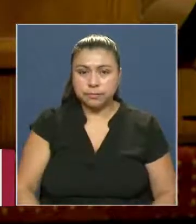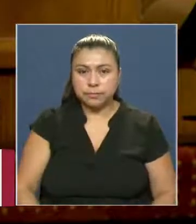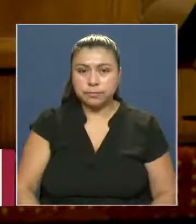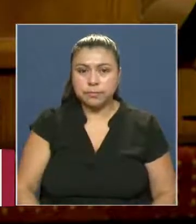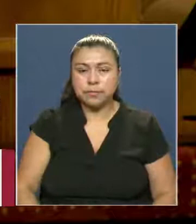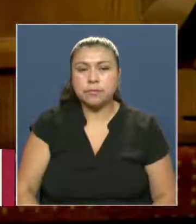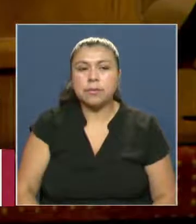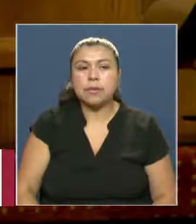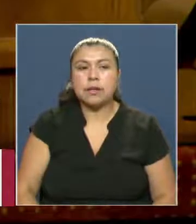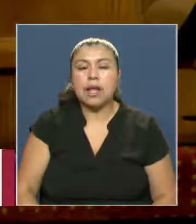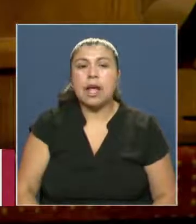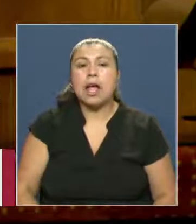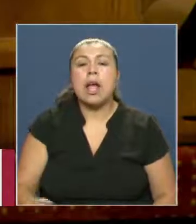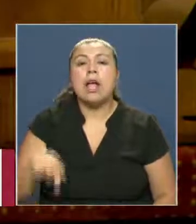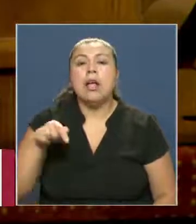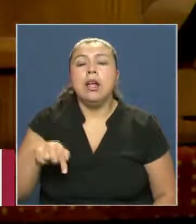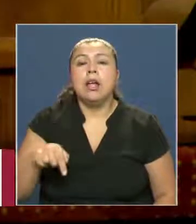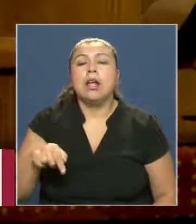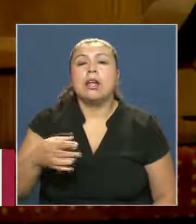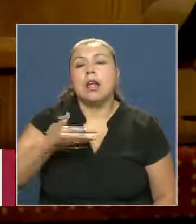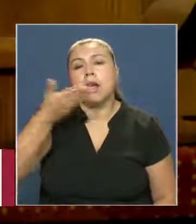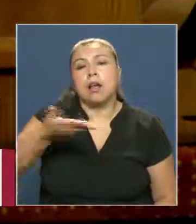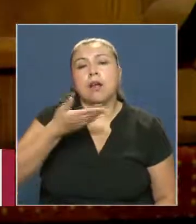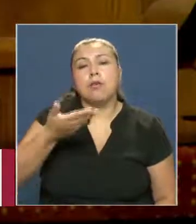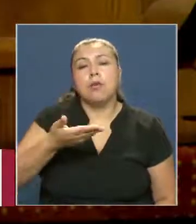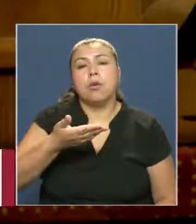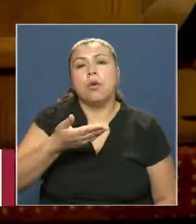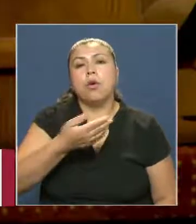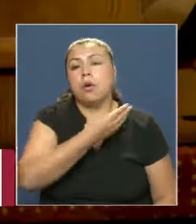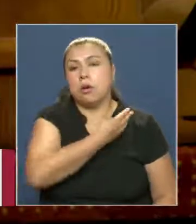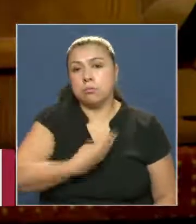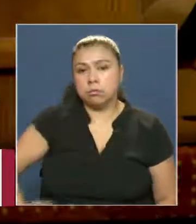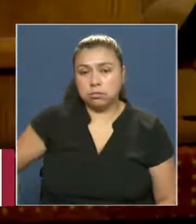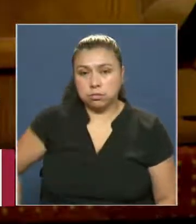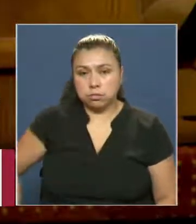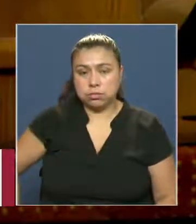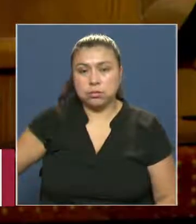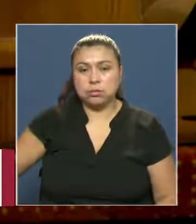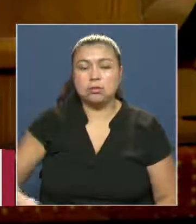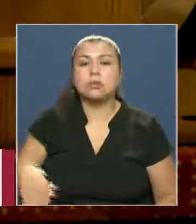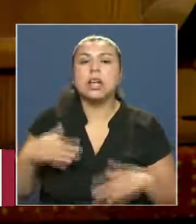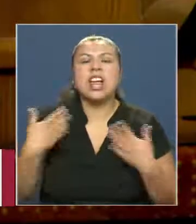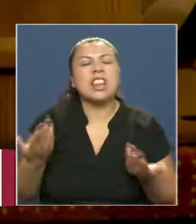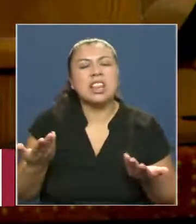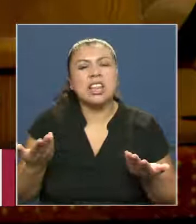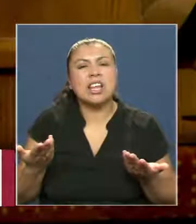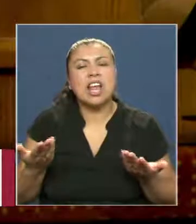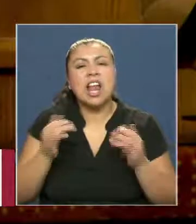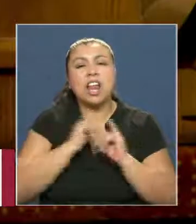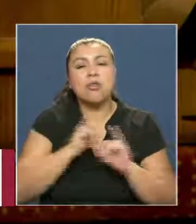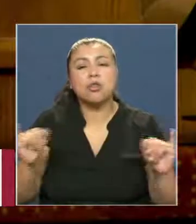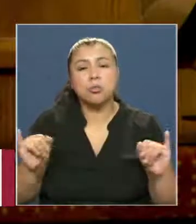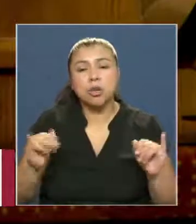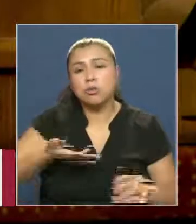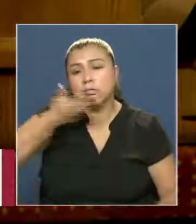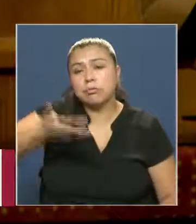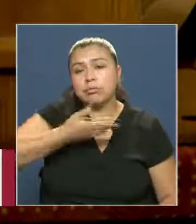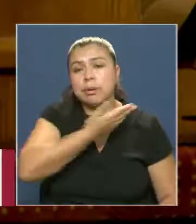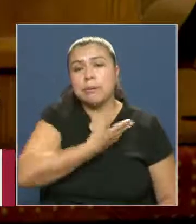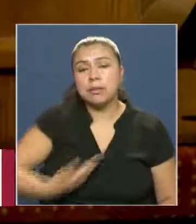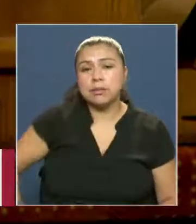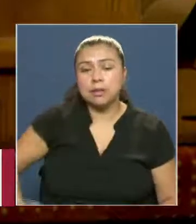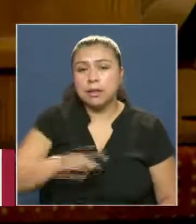excepción constitucional que ha implementado el Ejecutivo a través de la información que nos entregó el Presidente de la